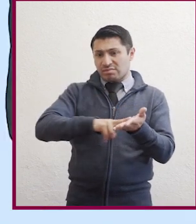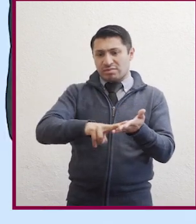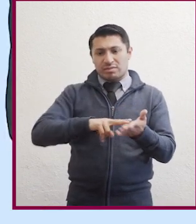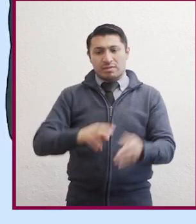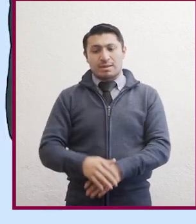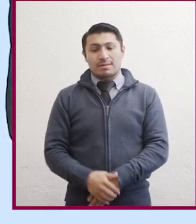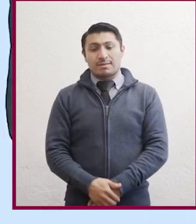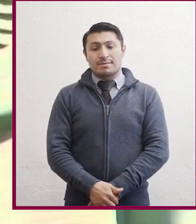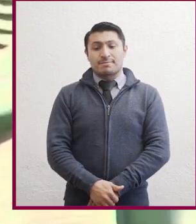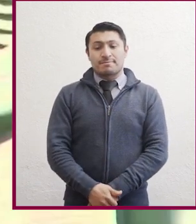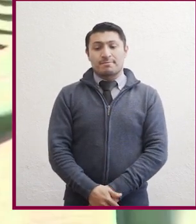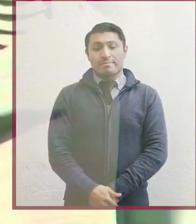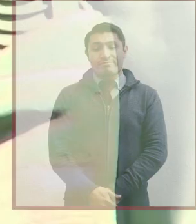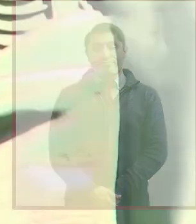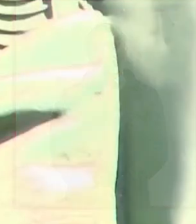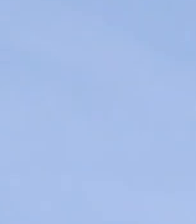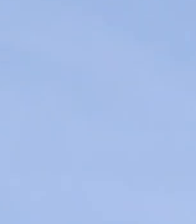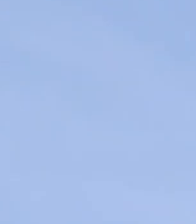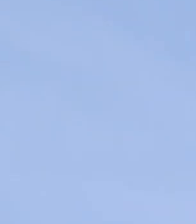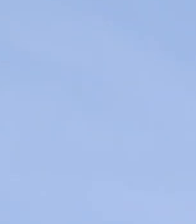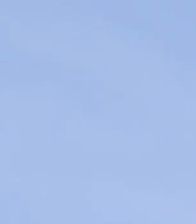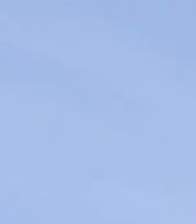Verdes.